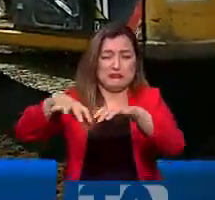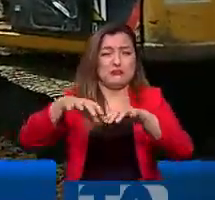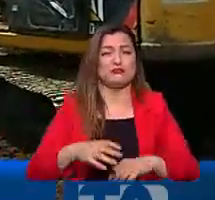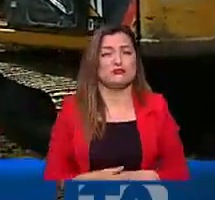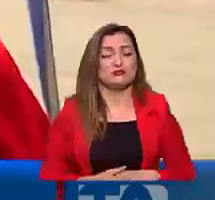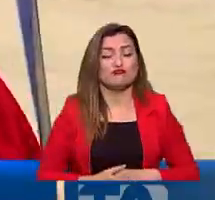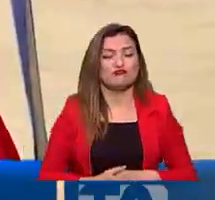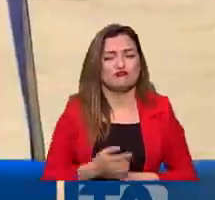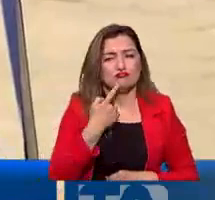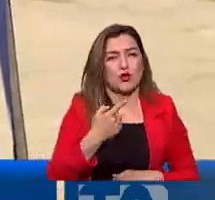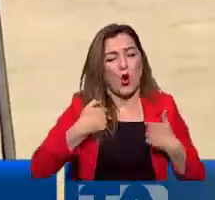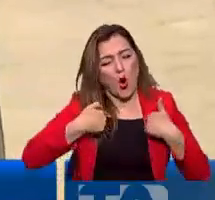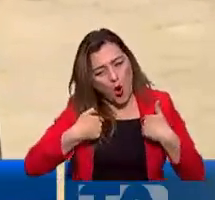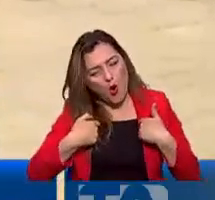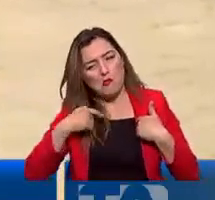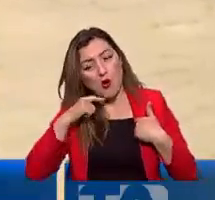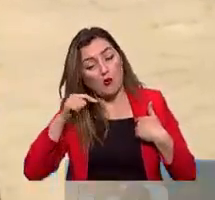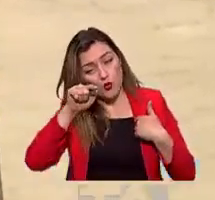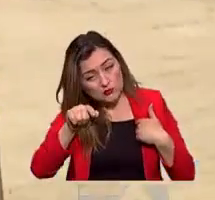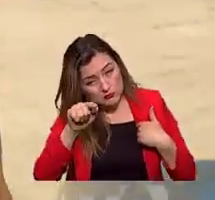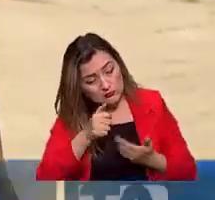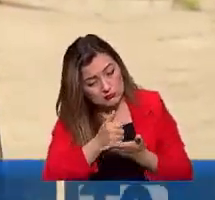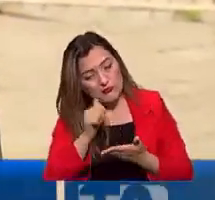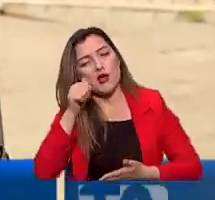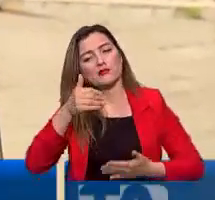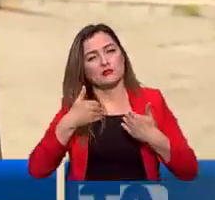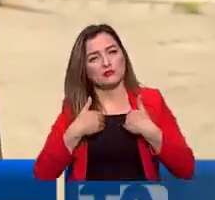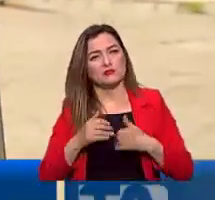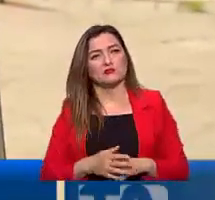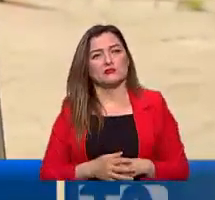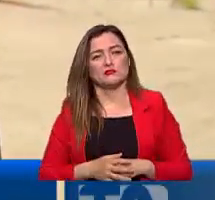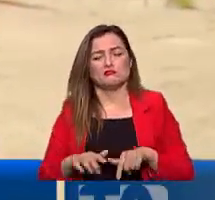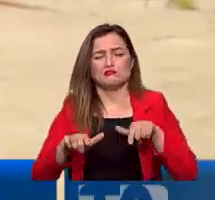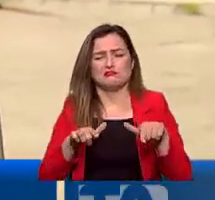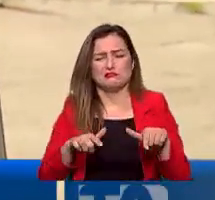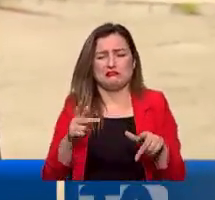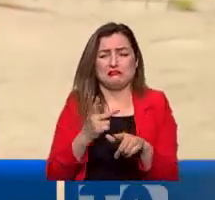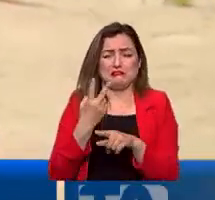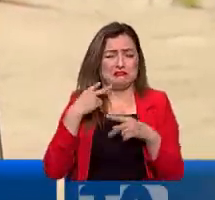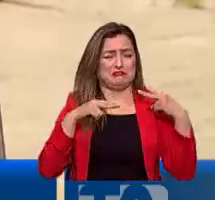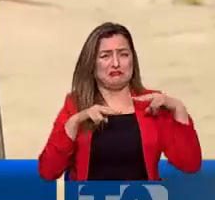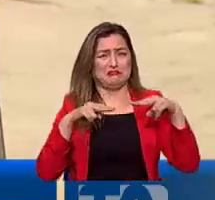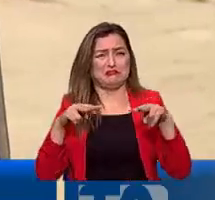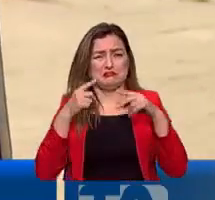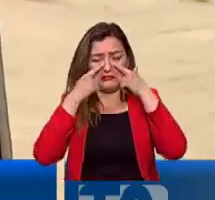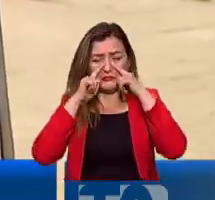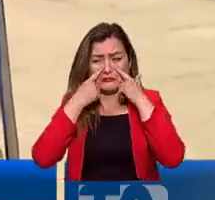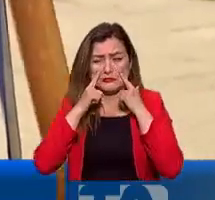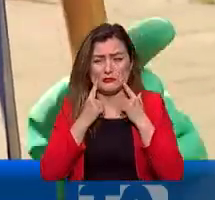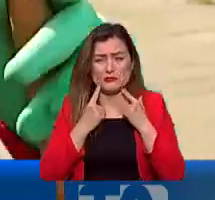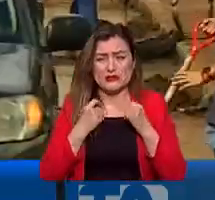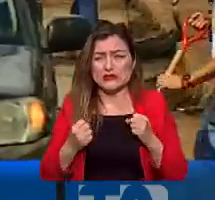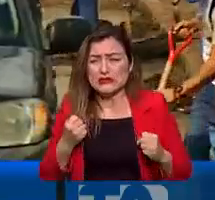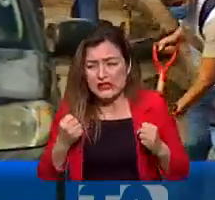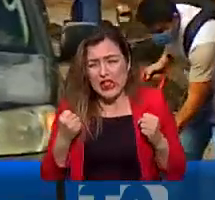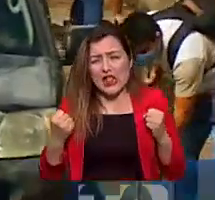vino. Vivo en este sector, es algo terrible. A uno se le van las lágrimas, impotencia, mucha